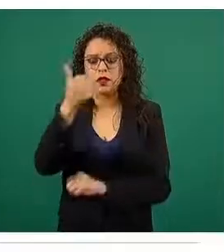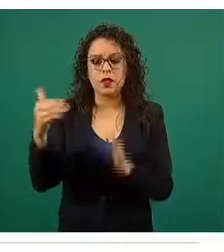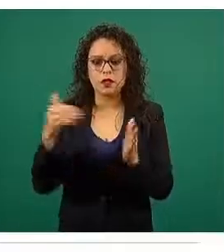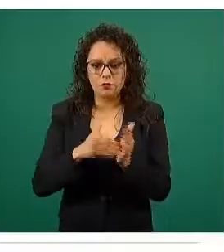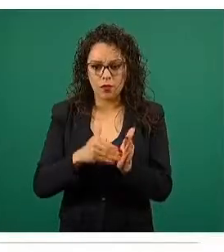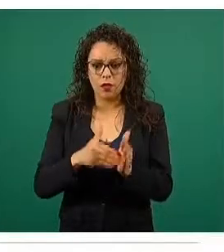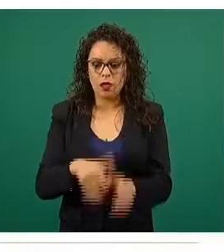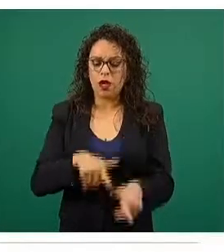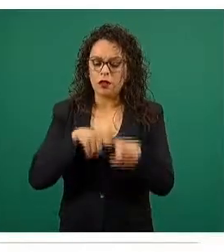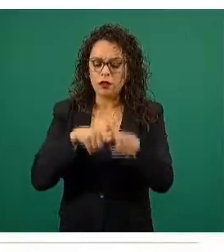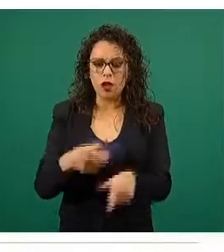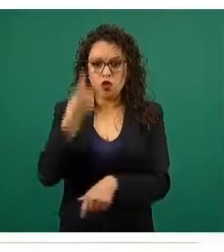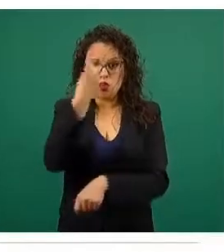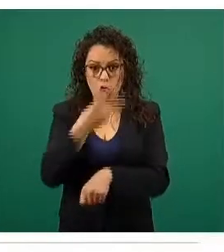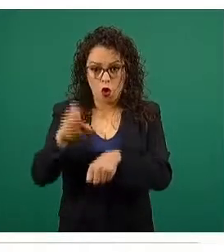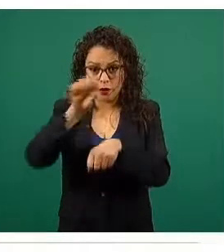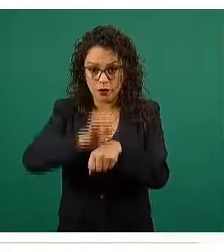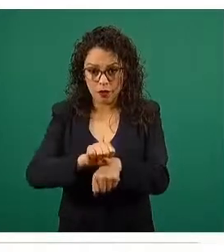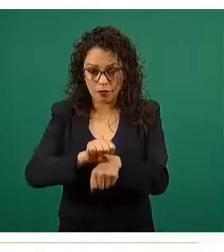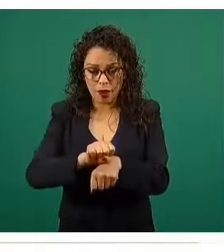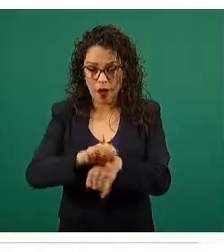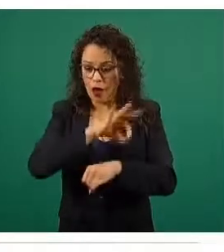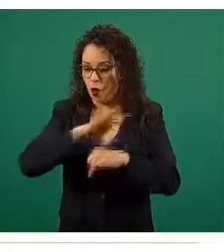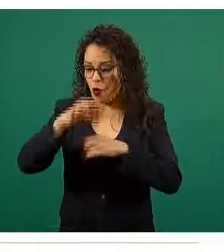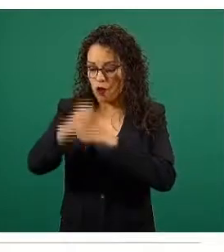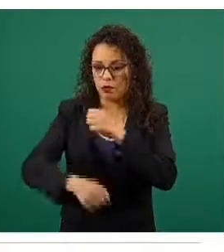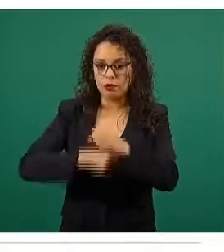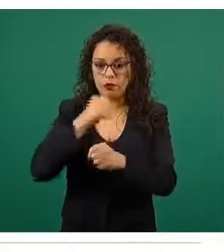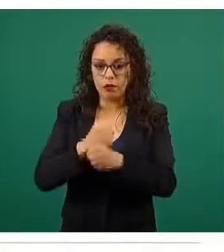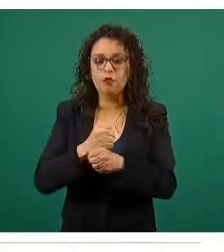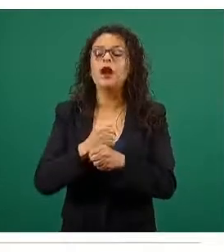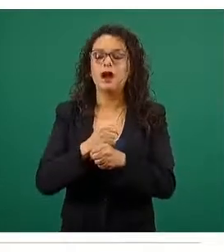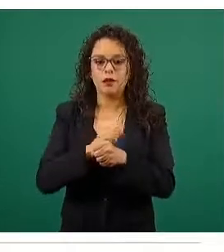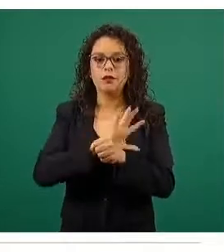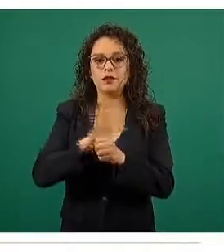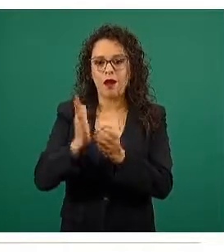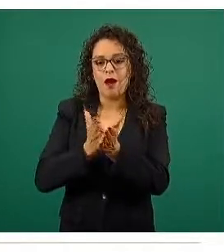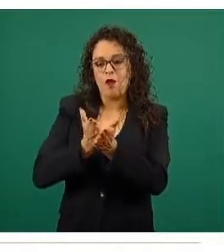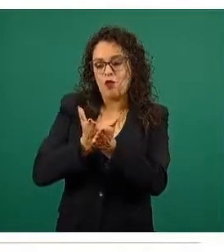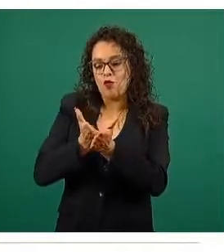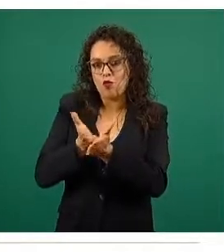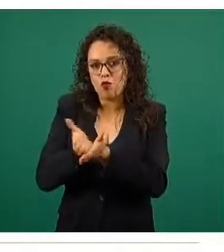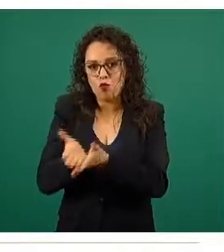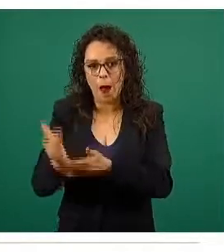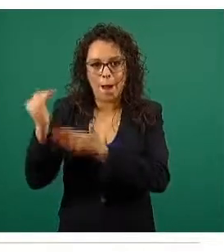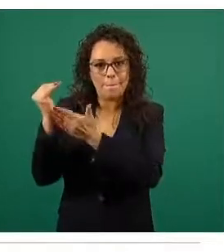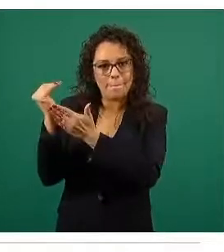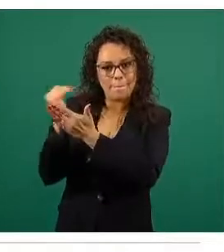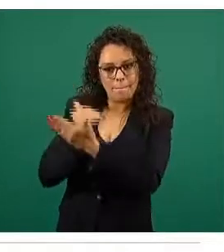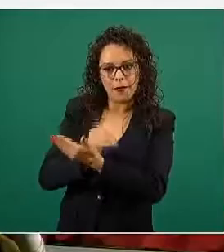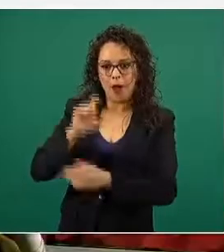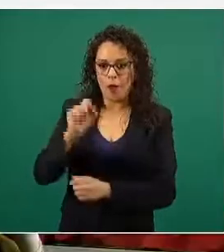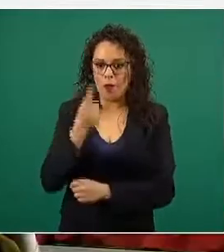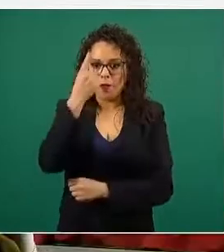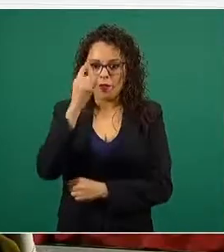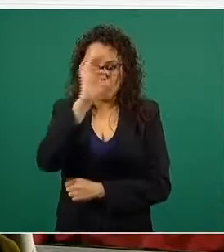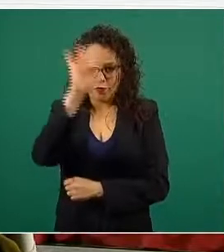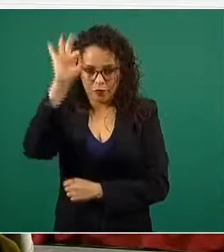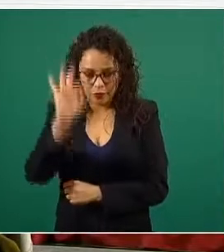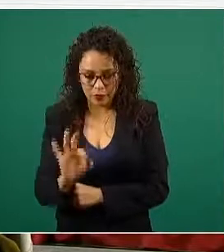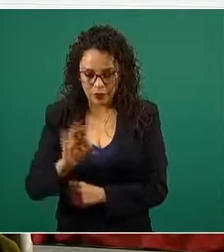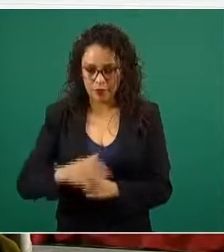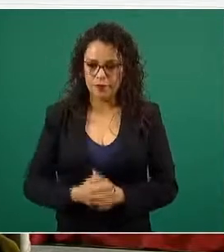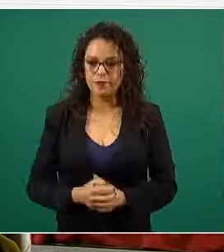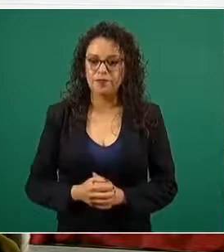semanas consecutivas en el final del año de descenso, el descenso más reciente de 21%. La curva de